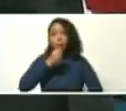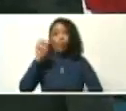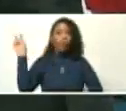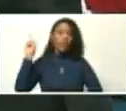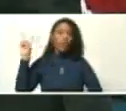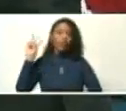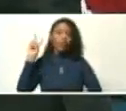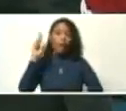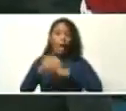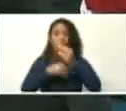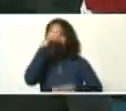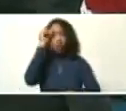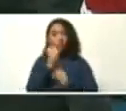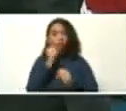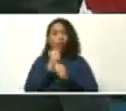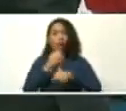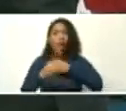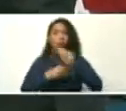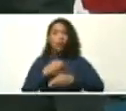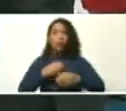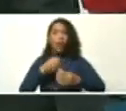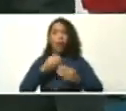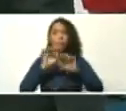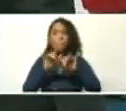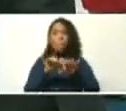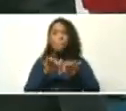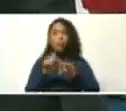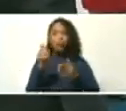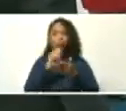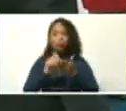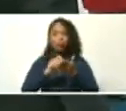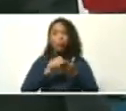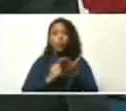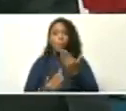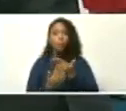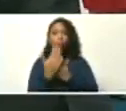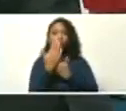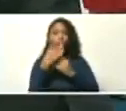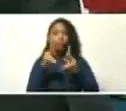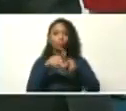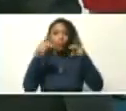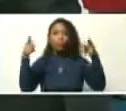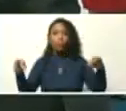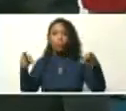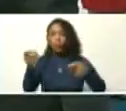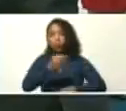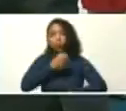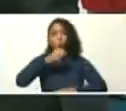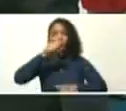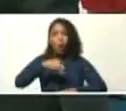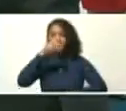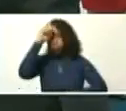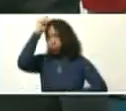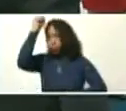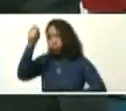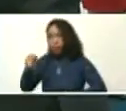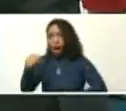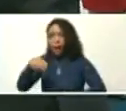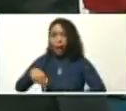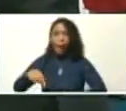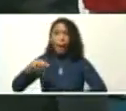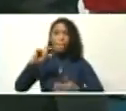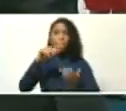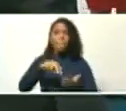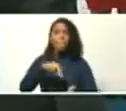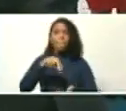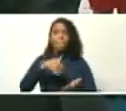sido ejecutor de la prensa escrita, toda una institución del periodismo que hoy es reconocida acá en el Premio Nacional de